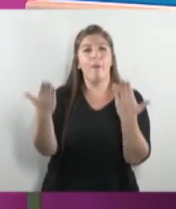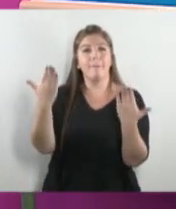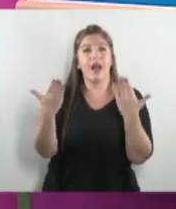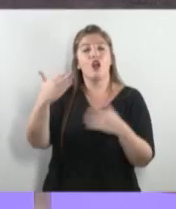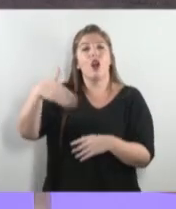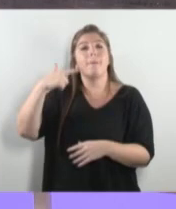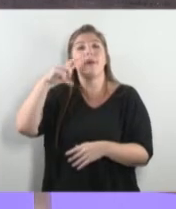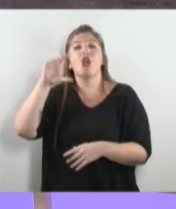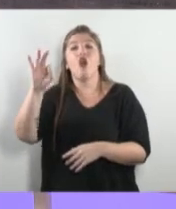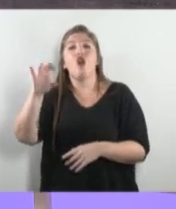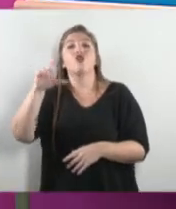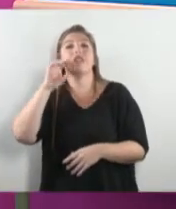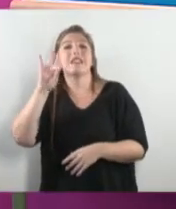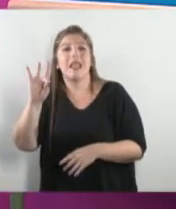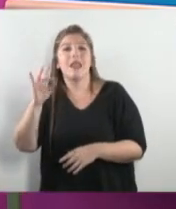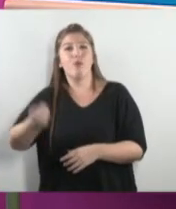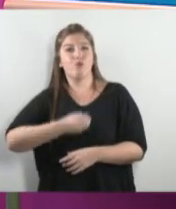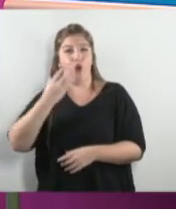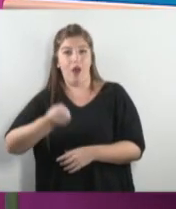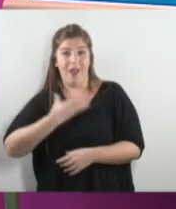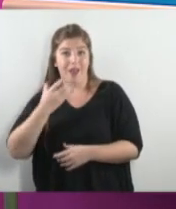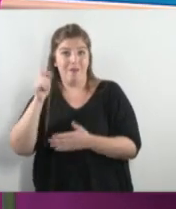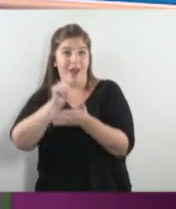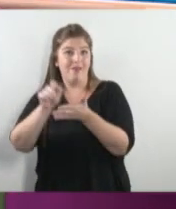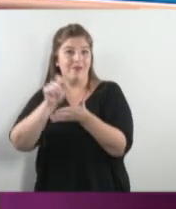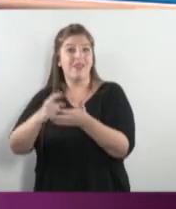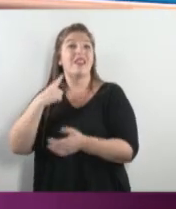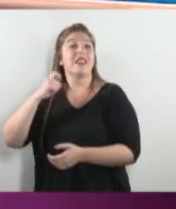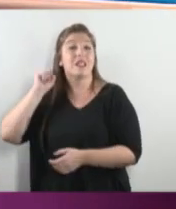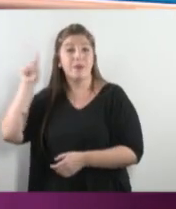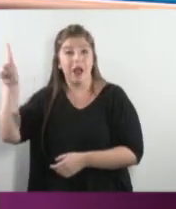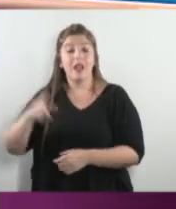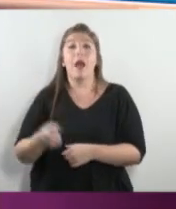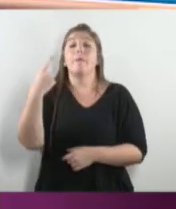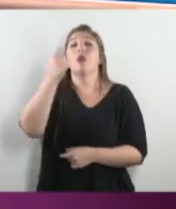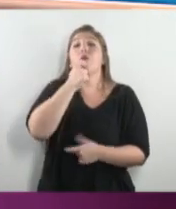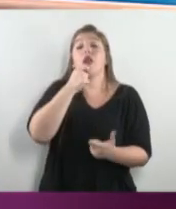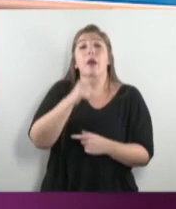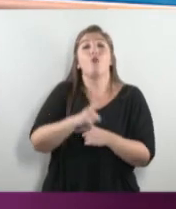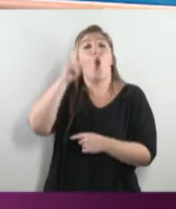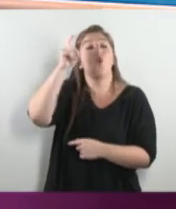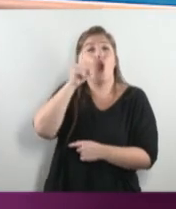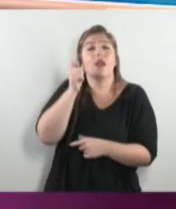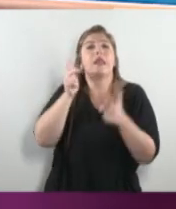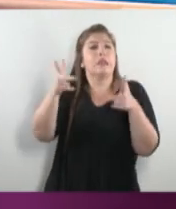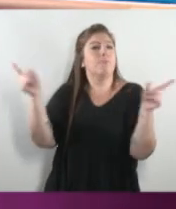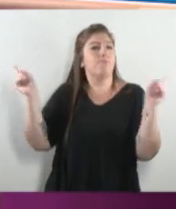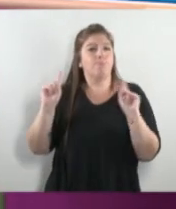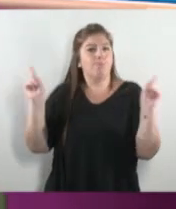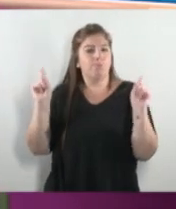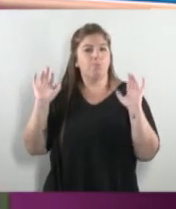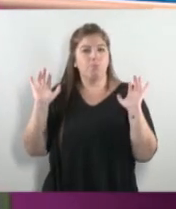Cid, con este poema épico de España. Pero, por ejemplo, Borges va a decir que no. La verdad que va a